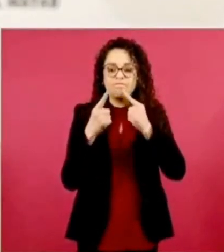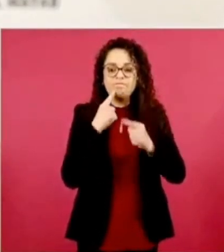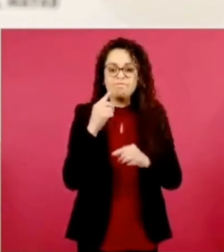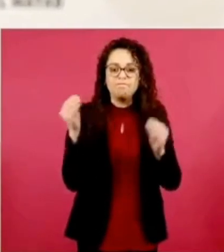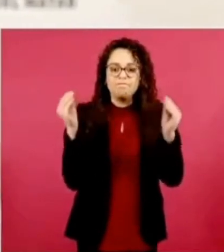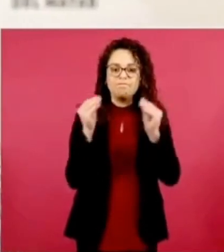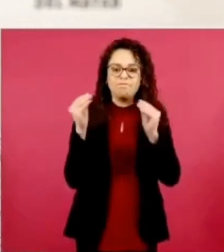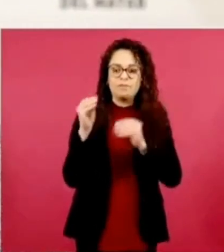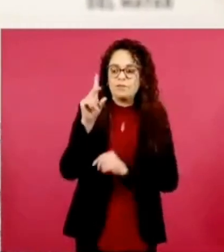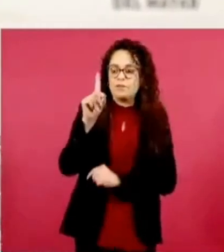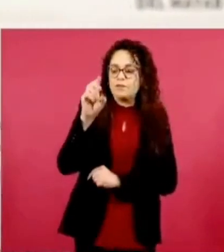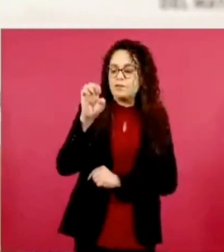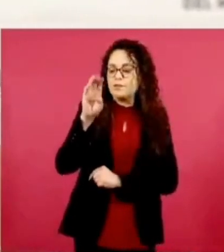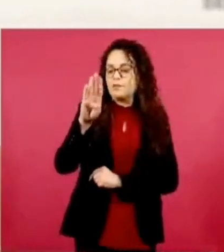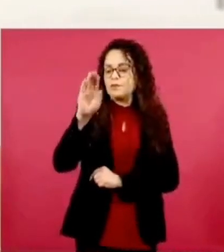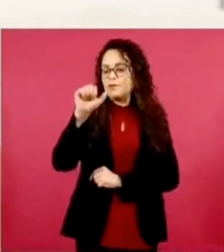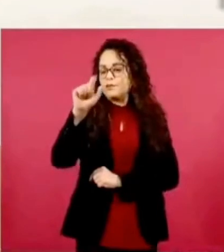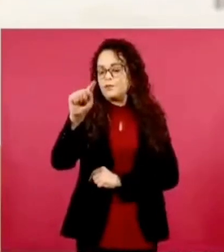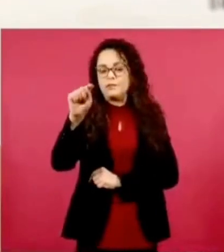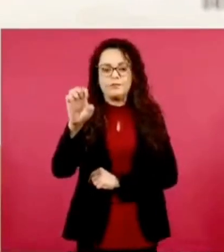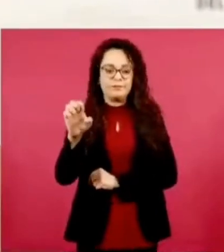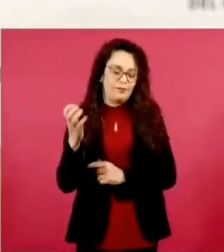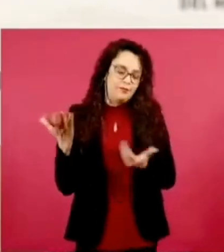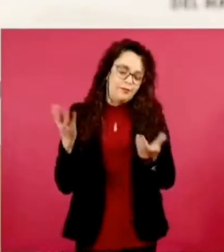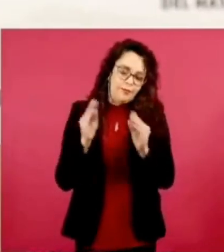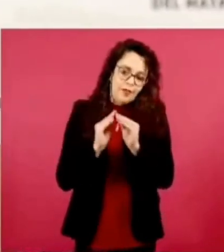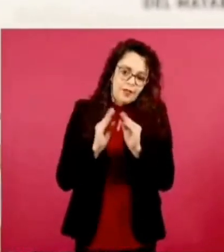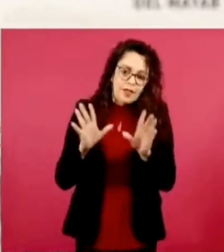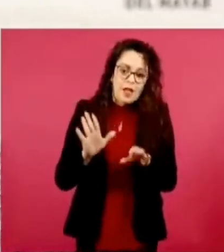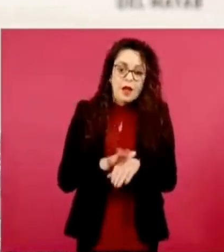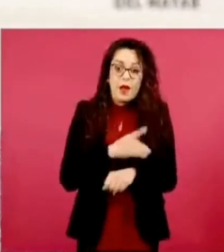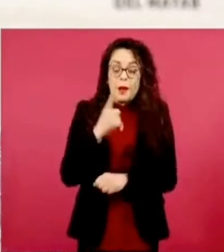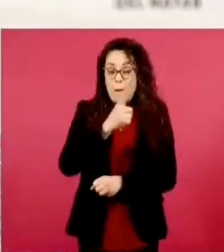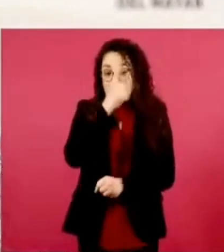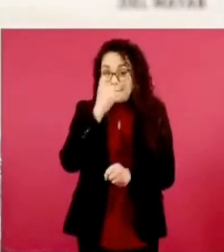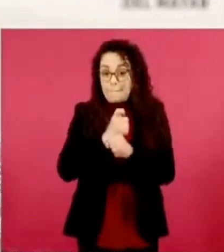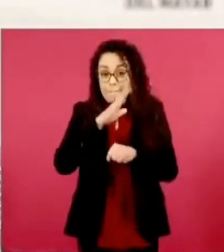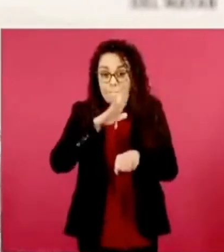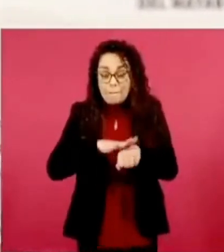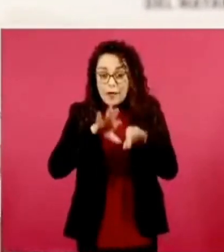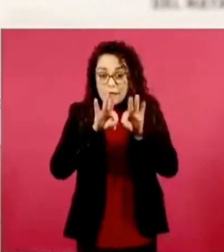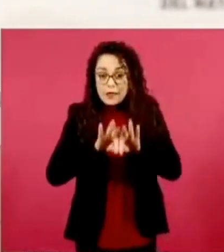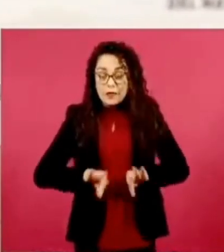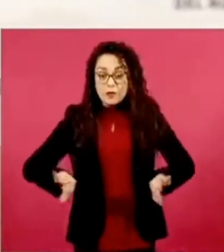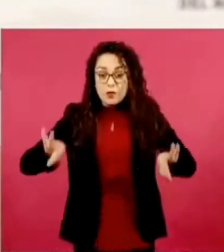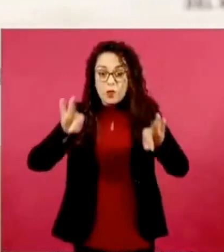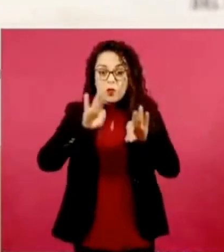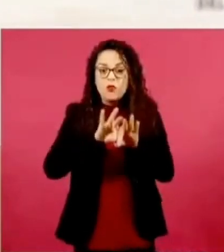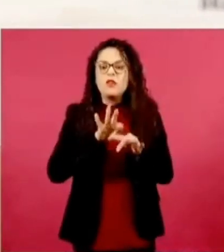porque la verdad, lo más importante que tenemos